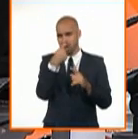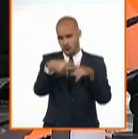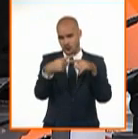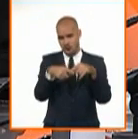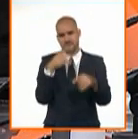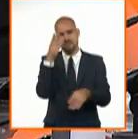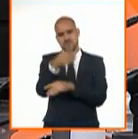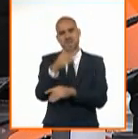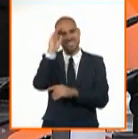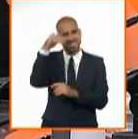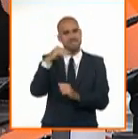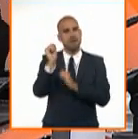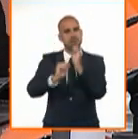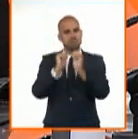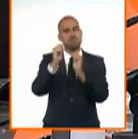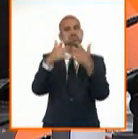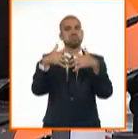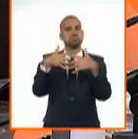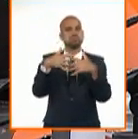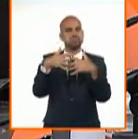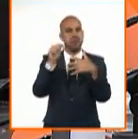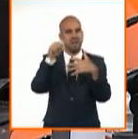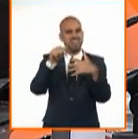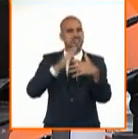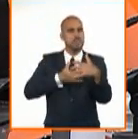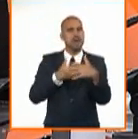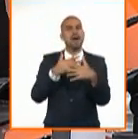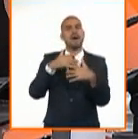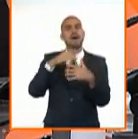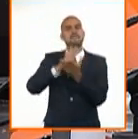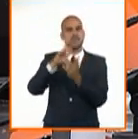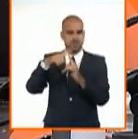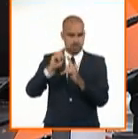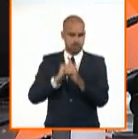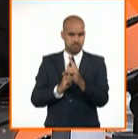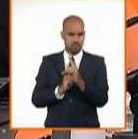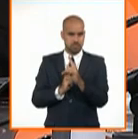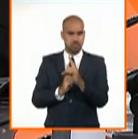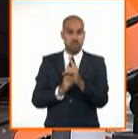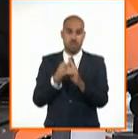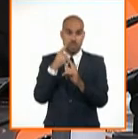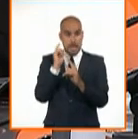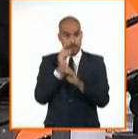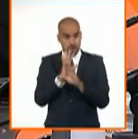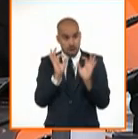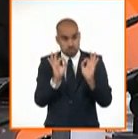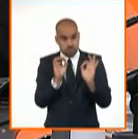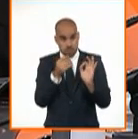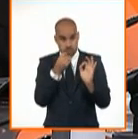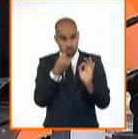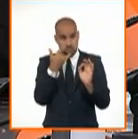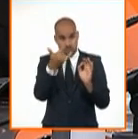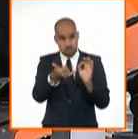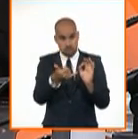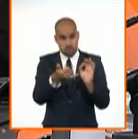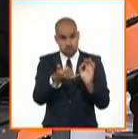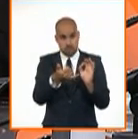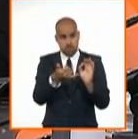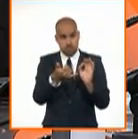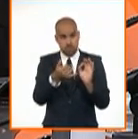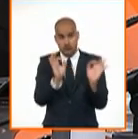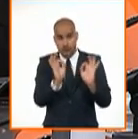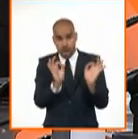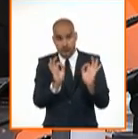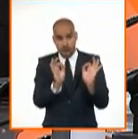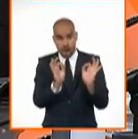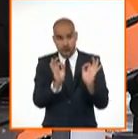en este momento están no sé si tenemos listo el paseo todavía no está listo está